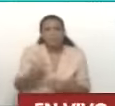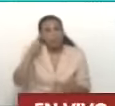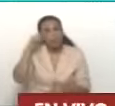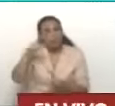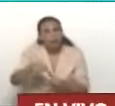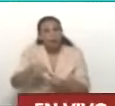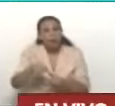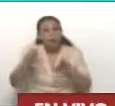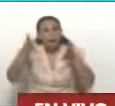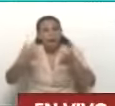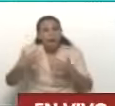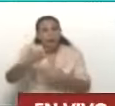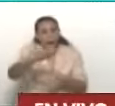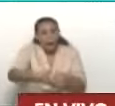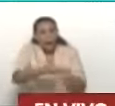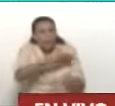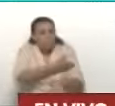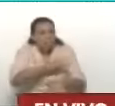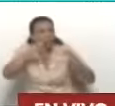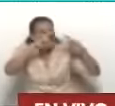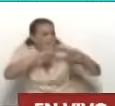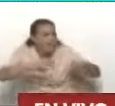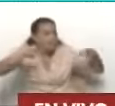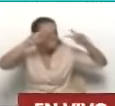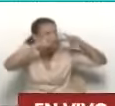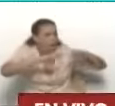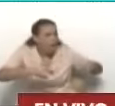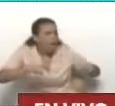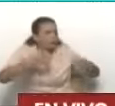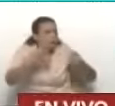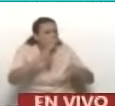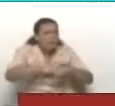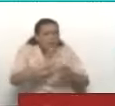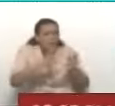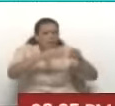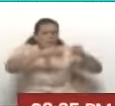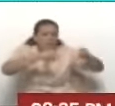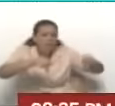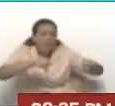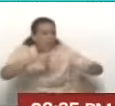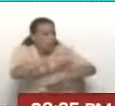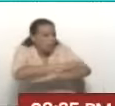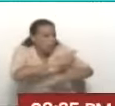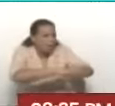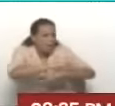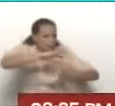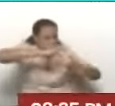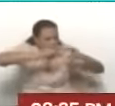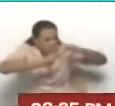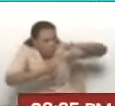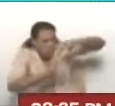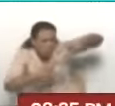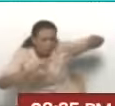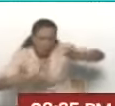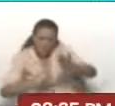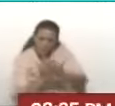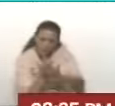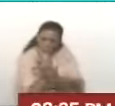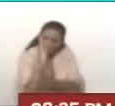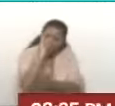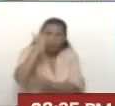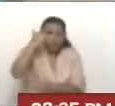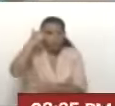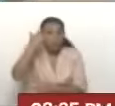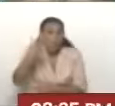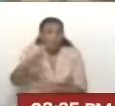venido asesorando y hemos venido entendiendo cómo funciona el suelo, cómo funciona la tierra, cómo funciona la planta. Yo soy un maestro